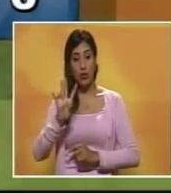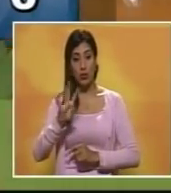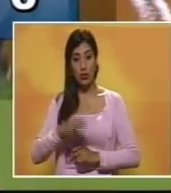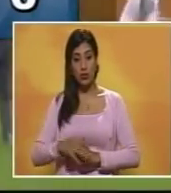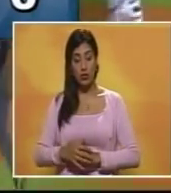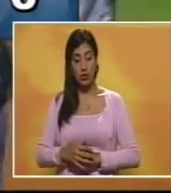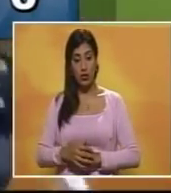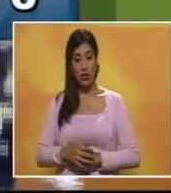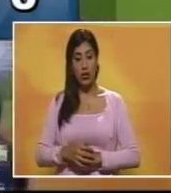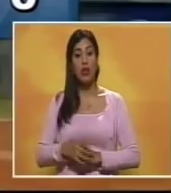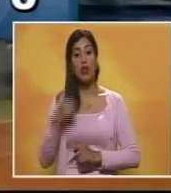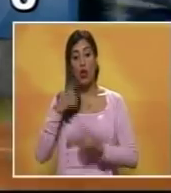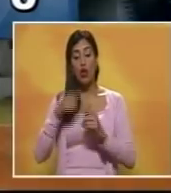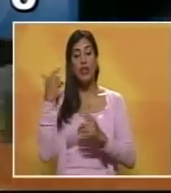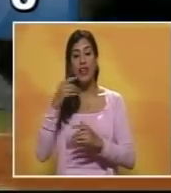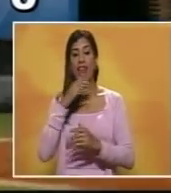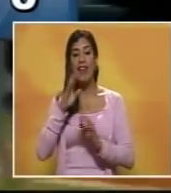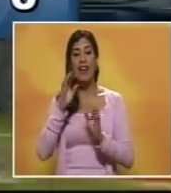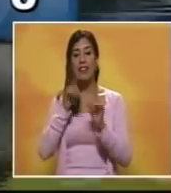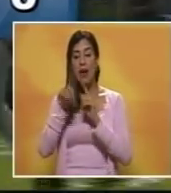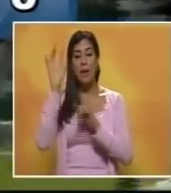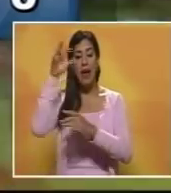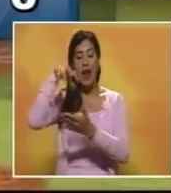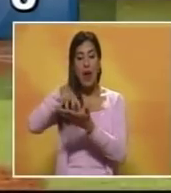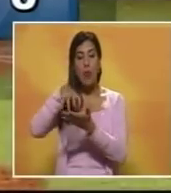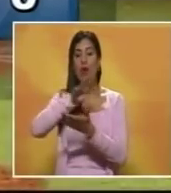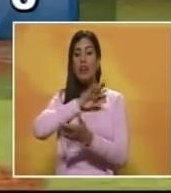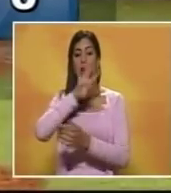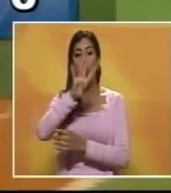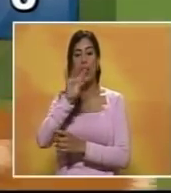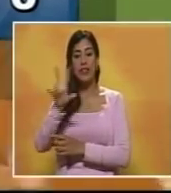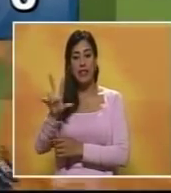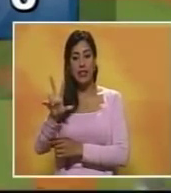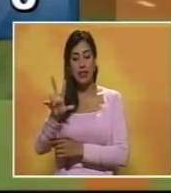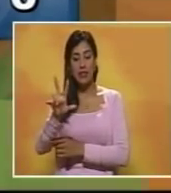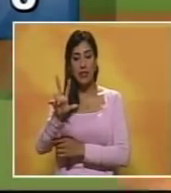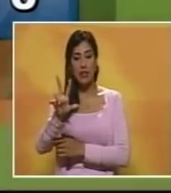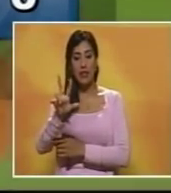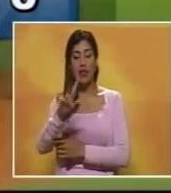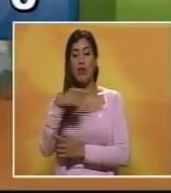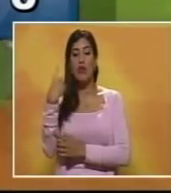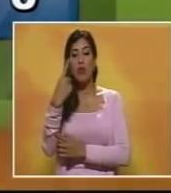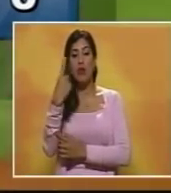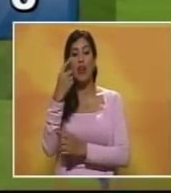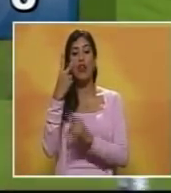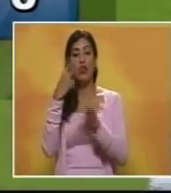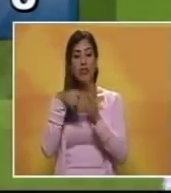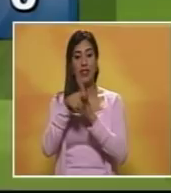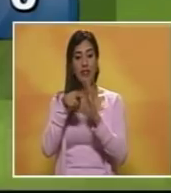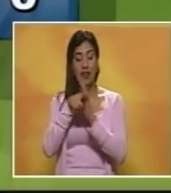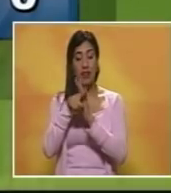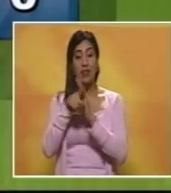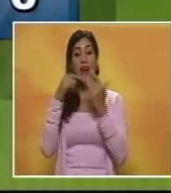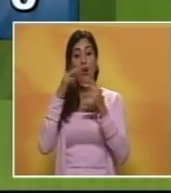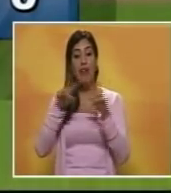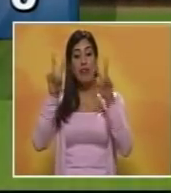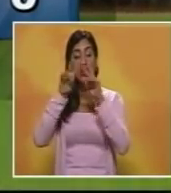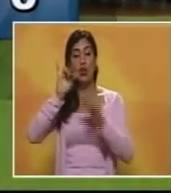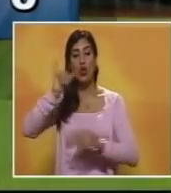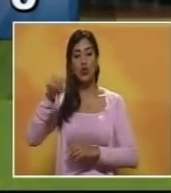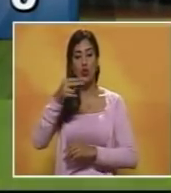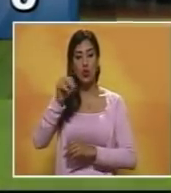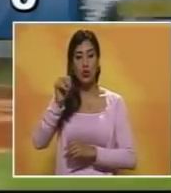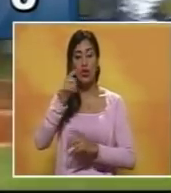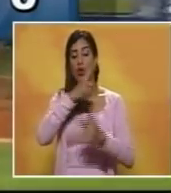4. Kelsin Gudiño fue la bujía aragüeña al irse de 4-3, con remolcada y par de anotadas. La victoria fue para Josh